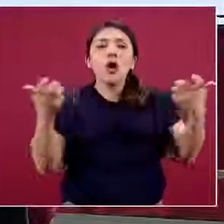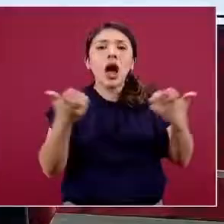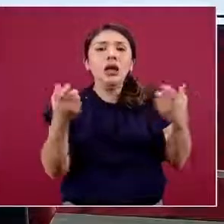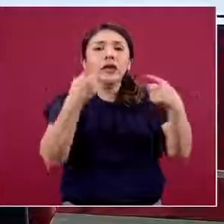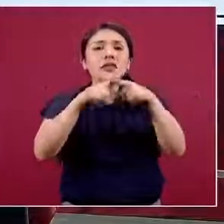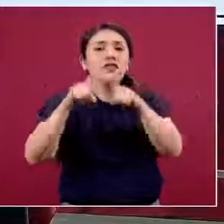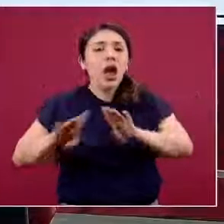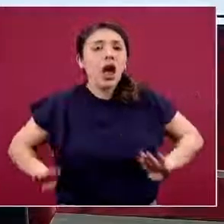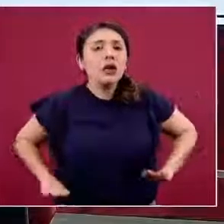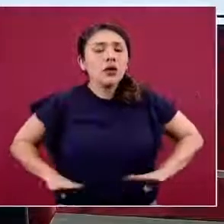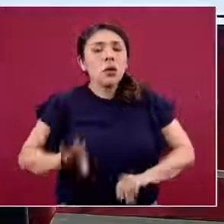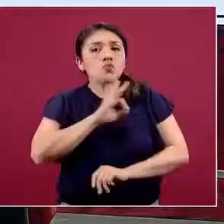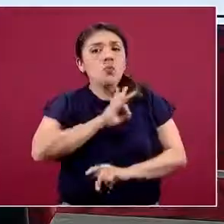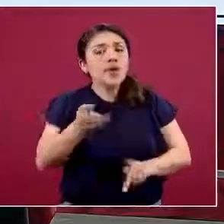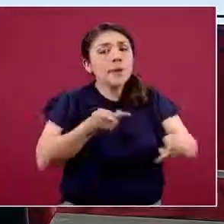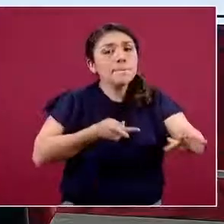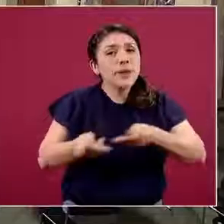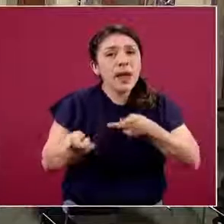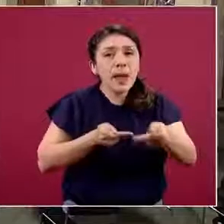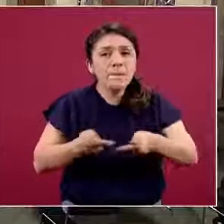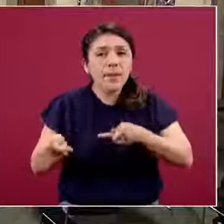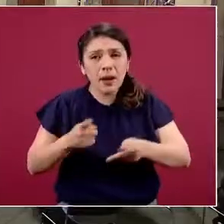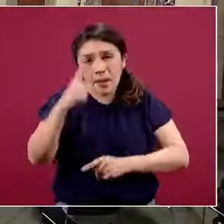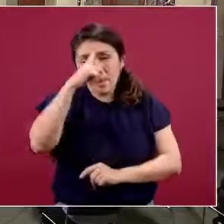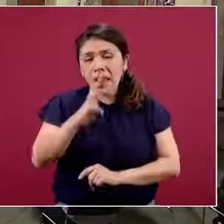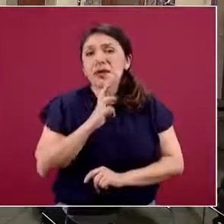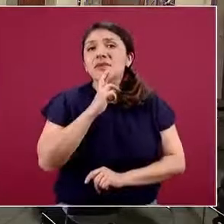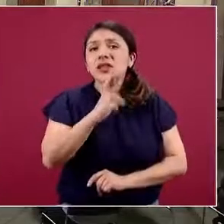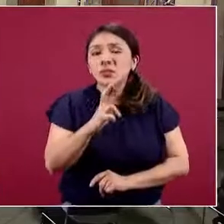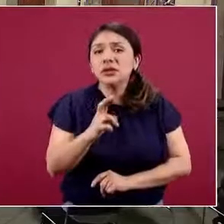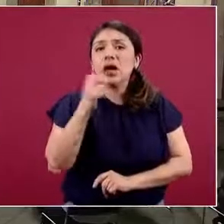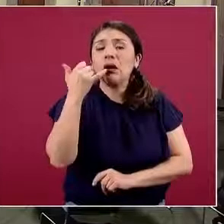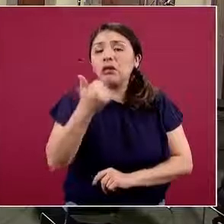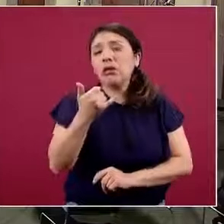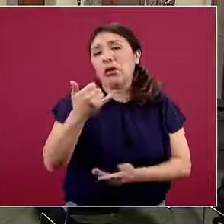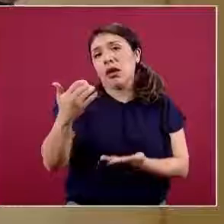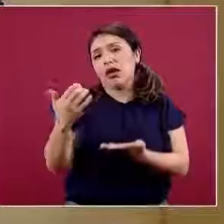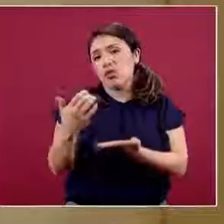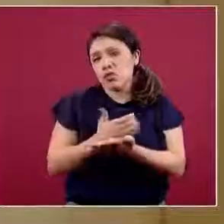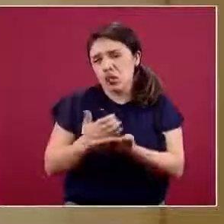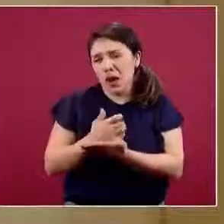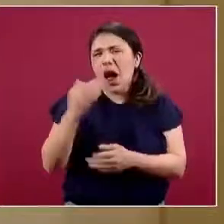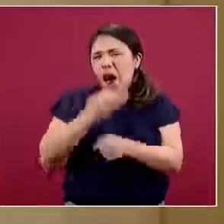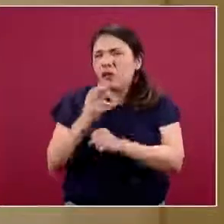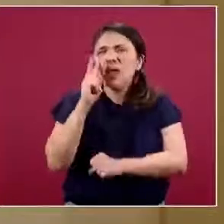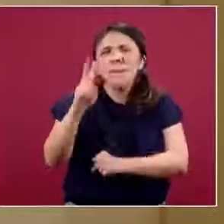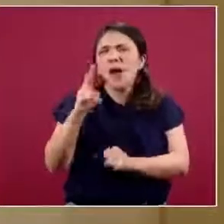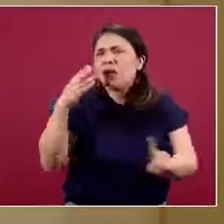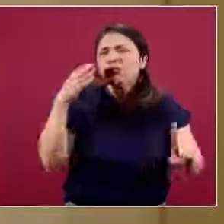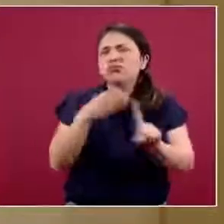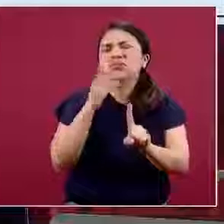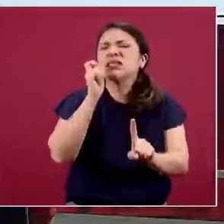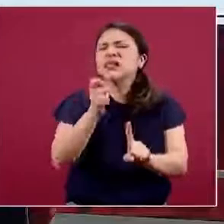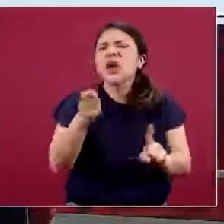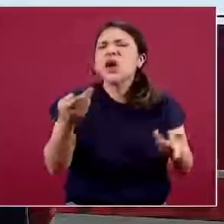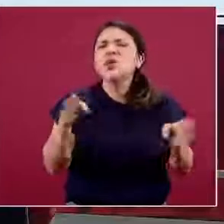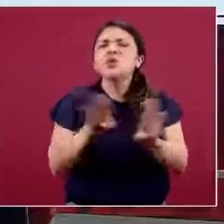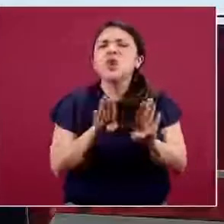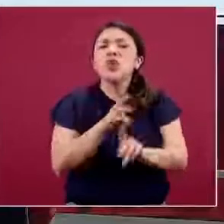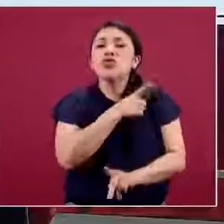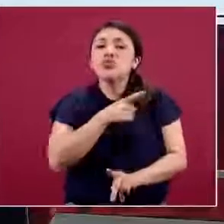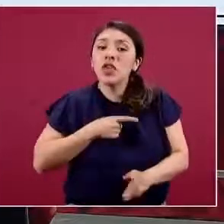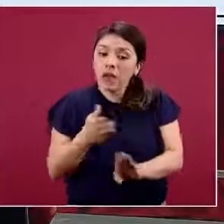estas capacidades de preparación, de respuesta y recuperación, porque ahorita vamos a ver muy en específico cómo tenemos